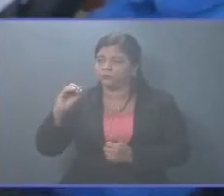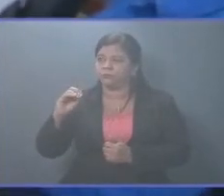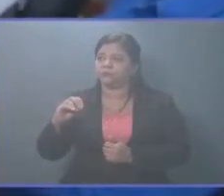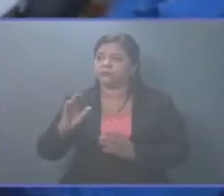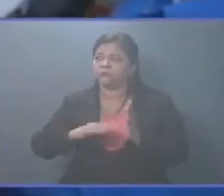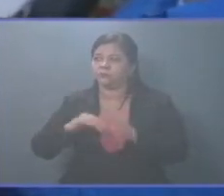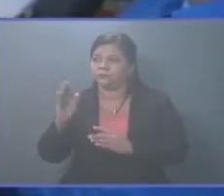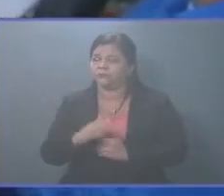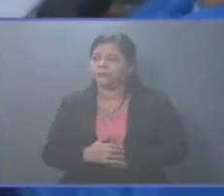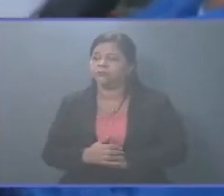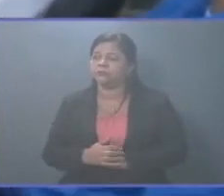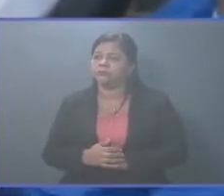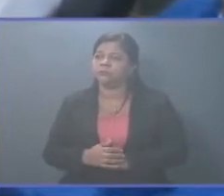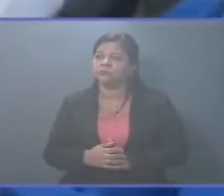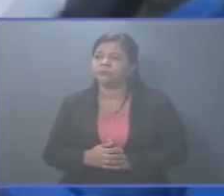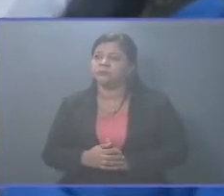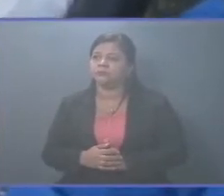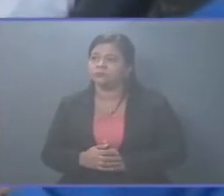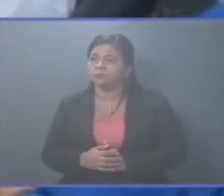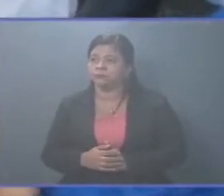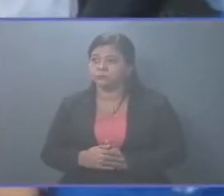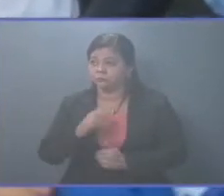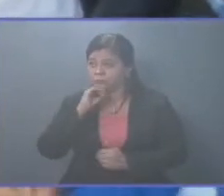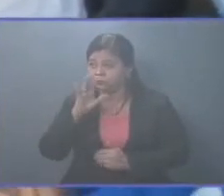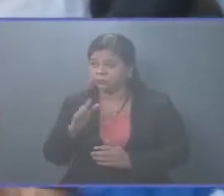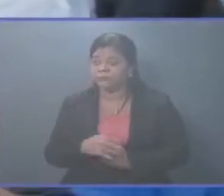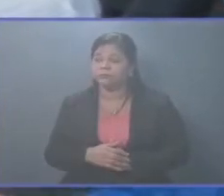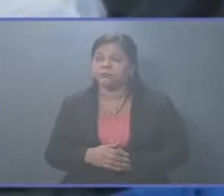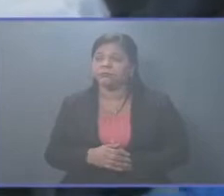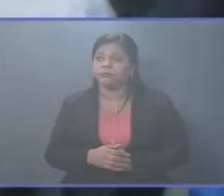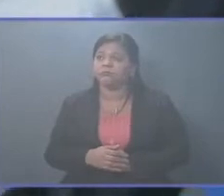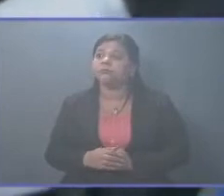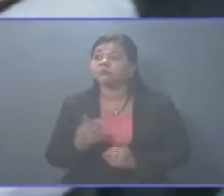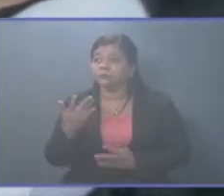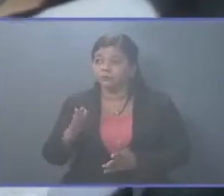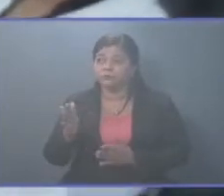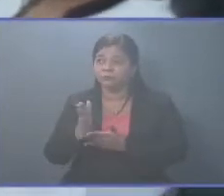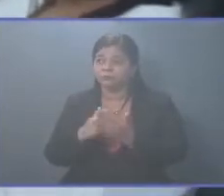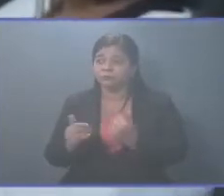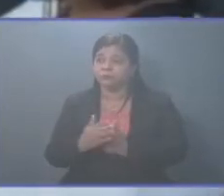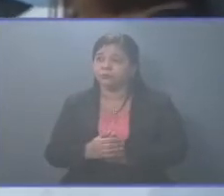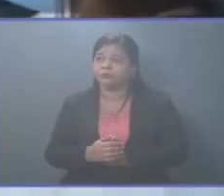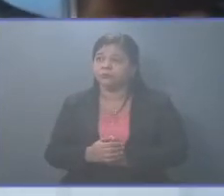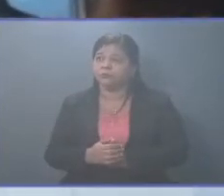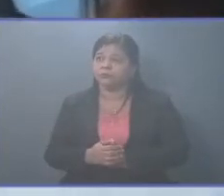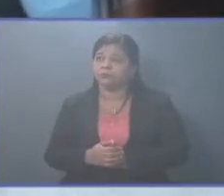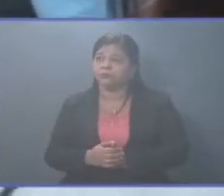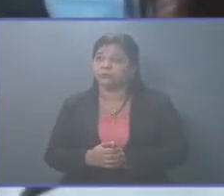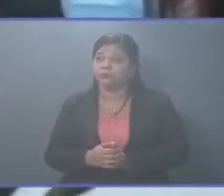mismo. ¿Ya? Entonces, es un paso de fe.